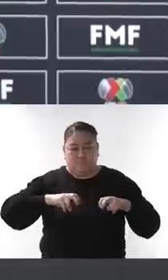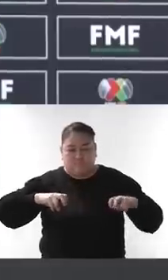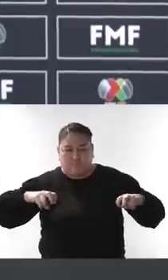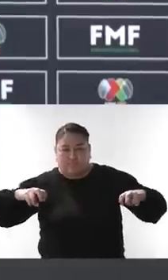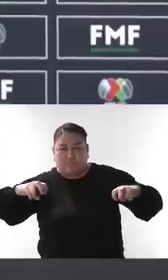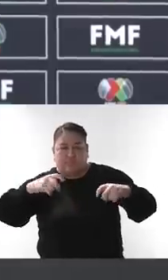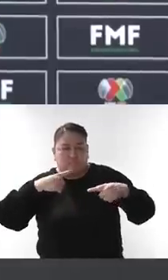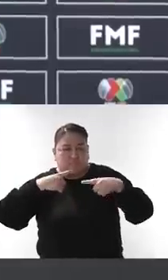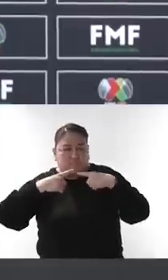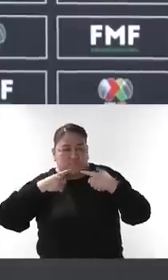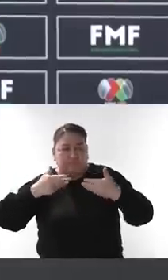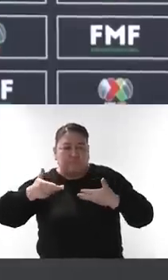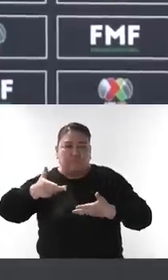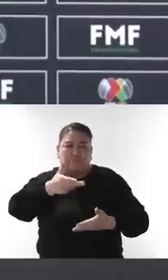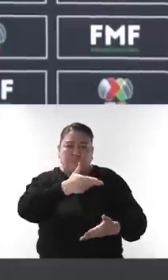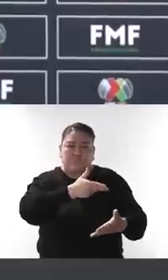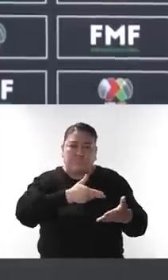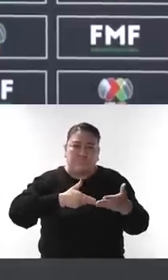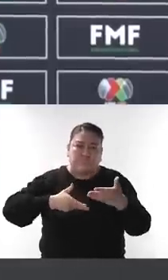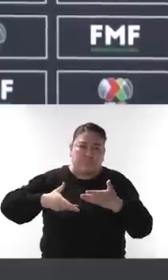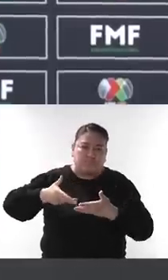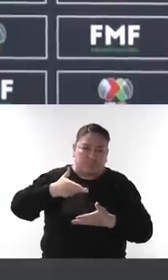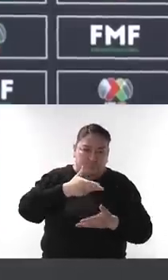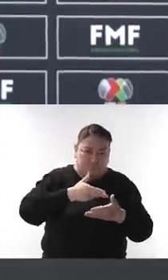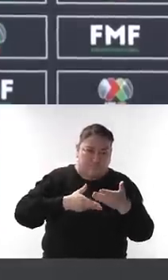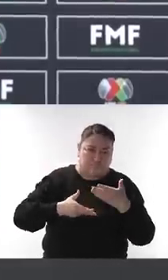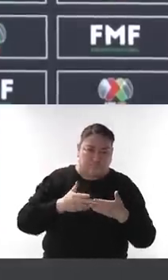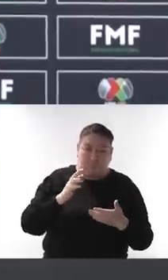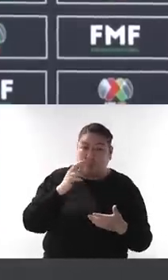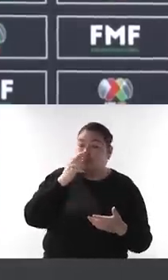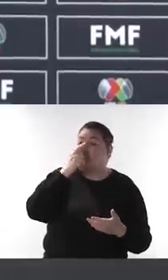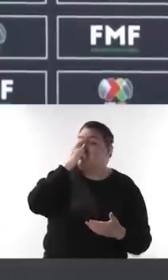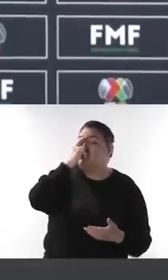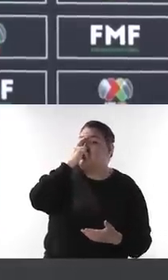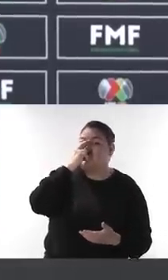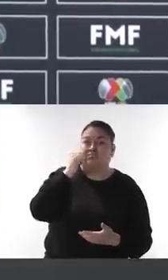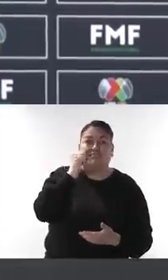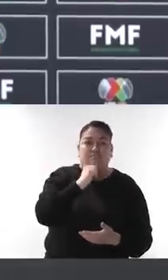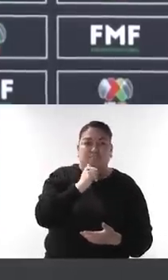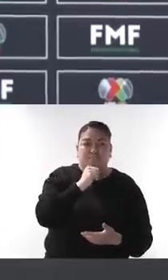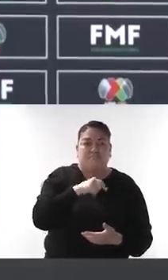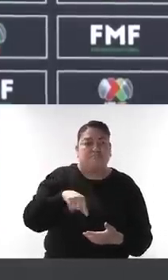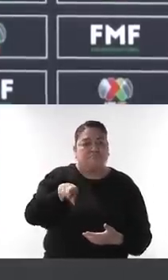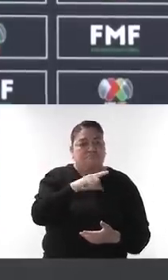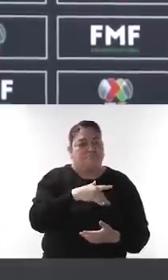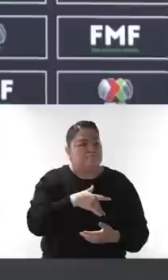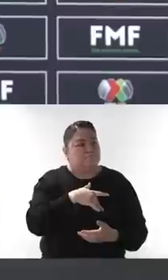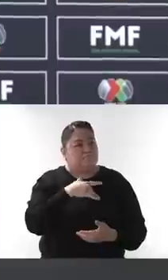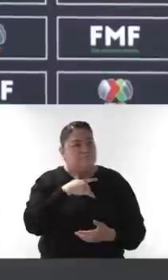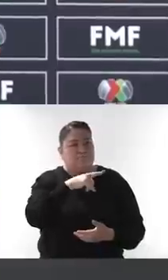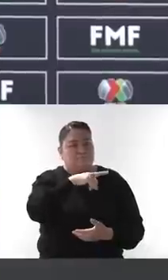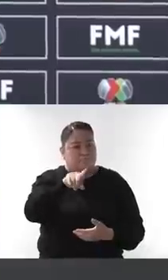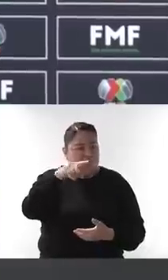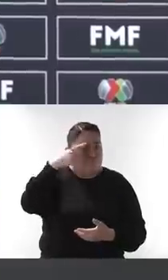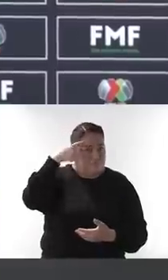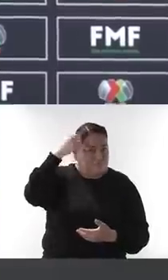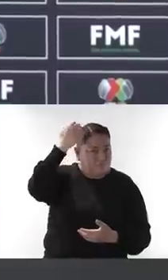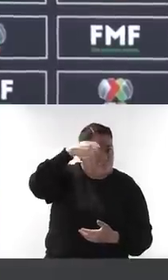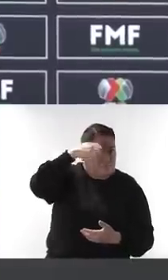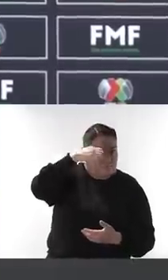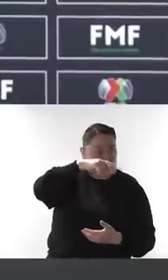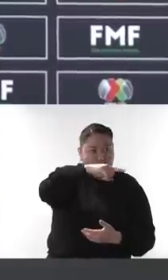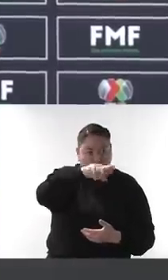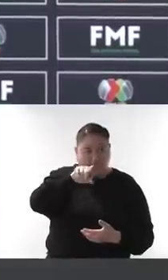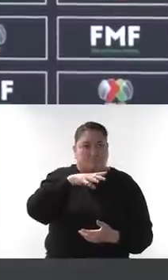mesa, no puedo decir pequeña, porque los intereses y el conocimiento y la sabiduría que hay en